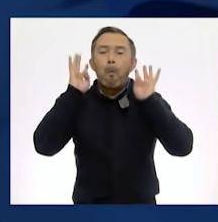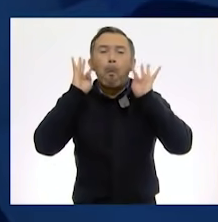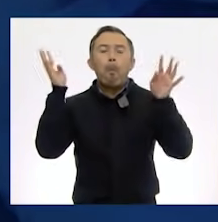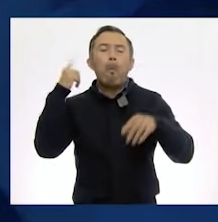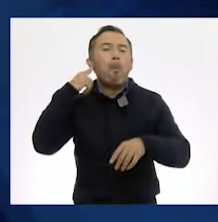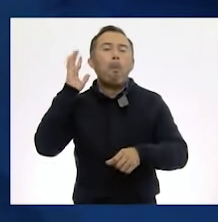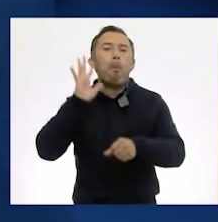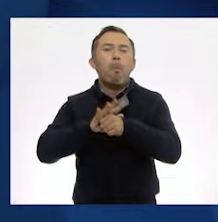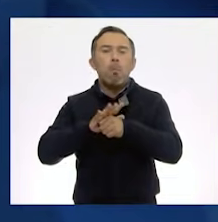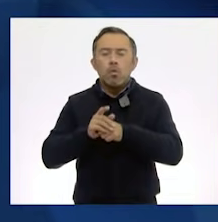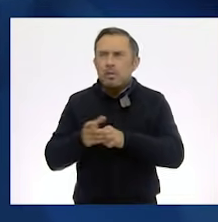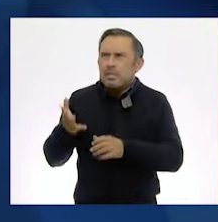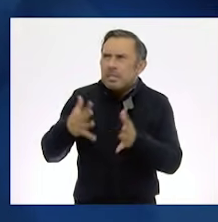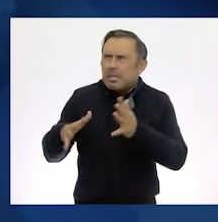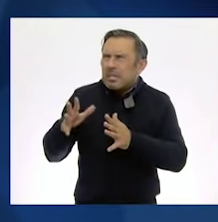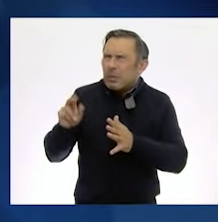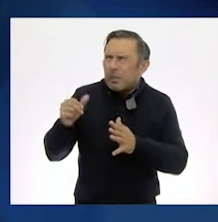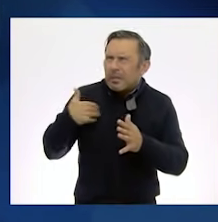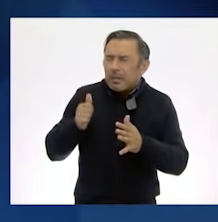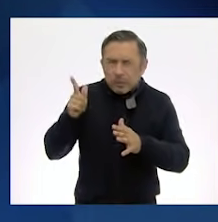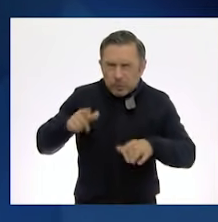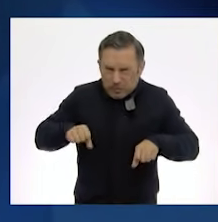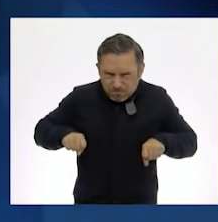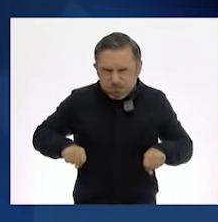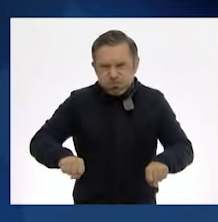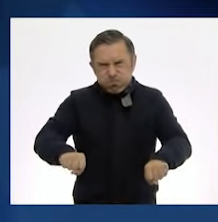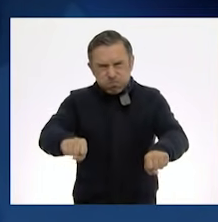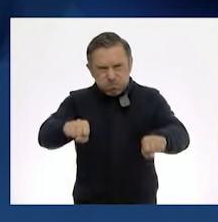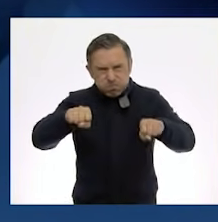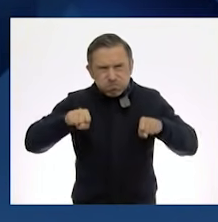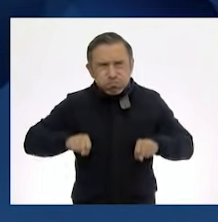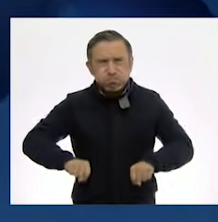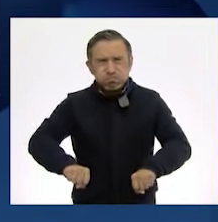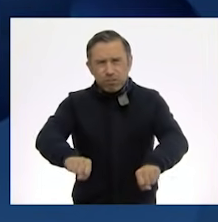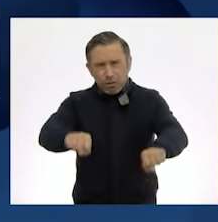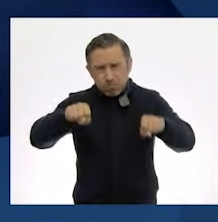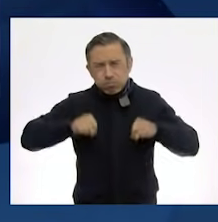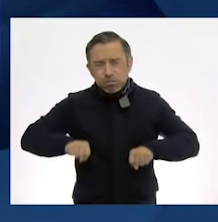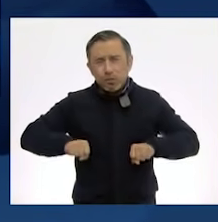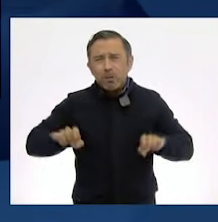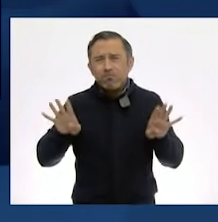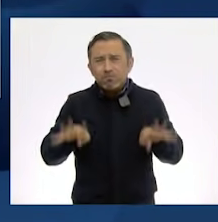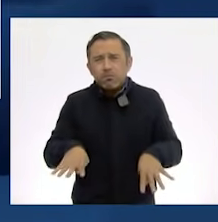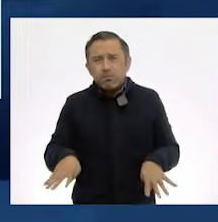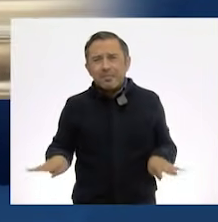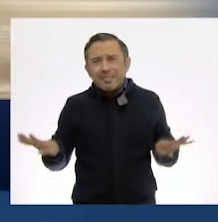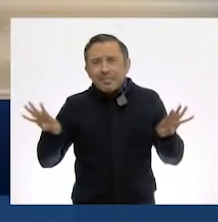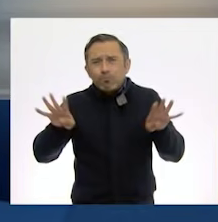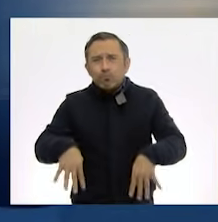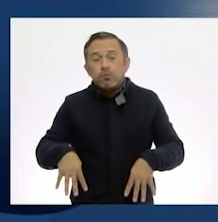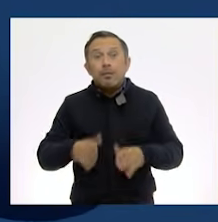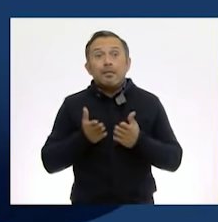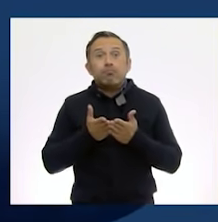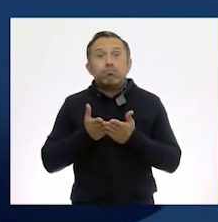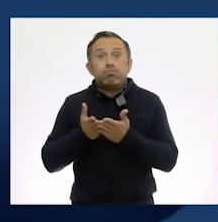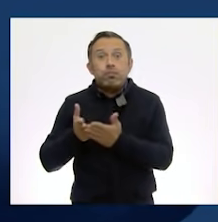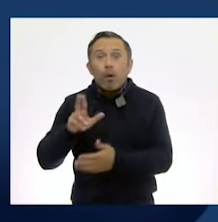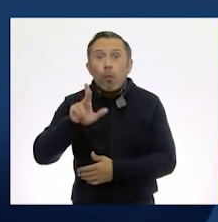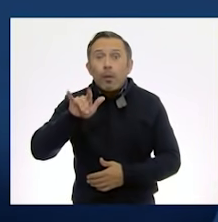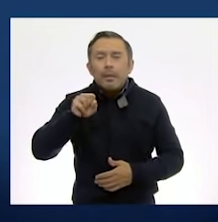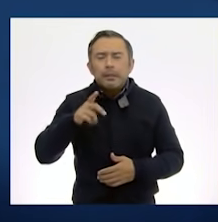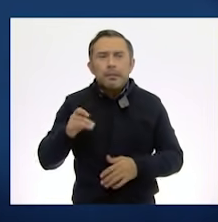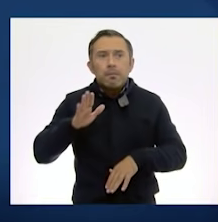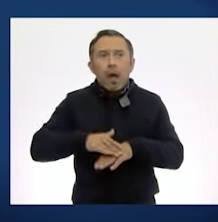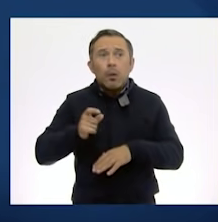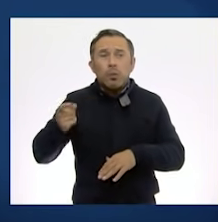las señas, y hundieron gran fuerza los remos en la onda. Corría y corría el bajel de Ulises al pasar ante la